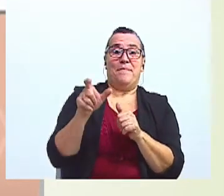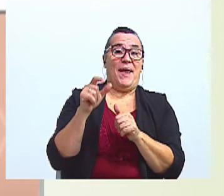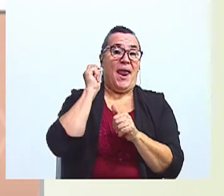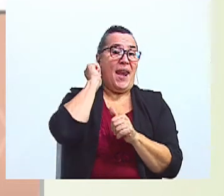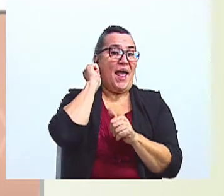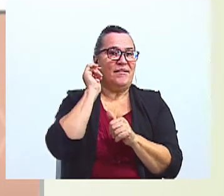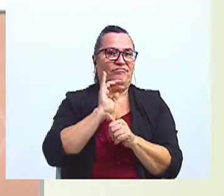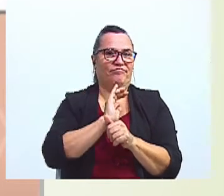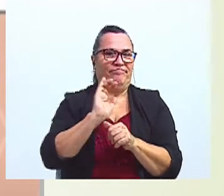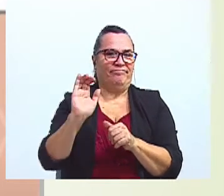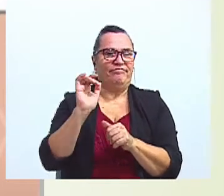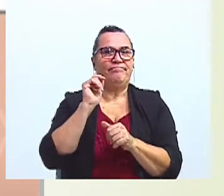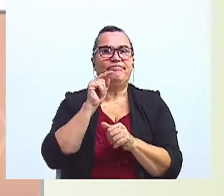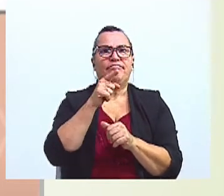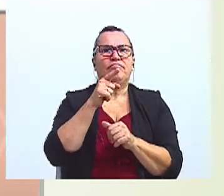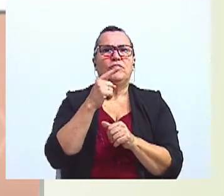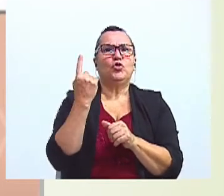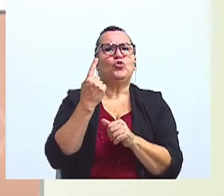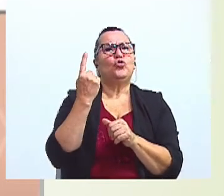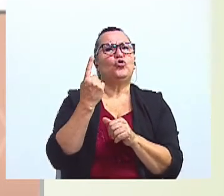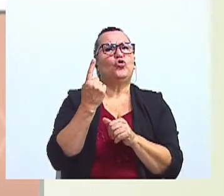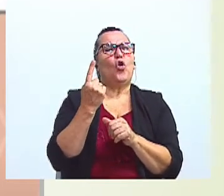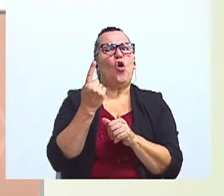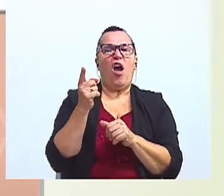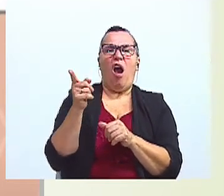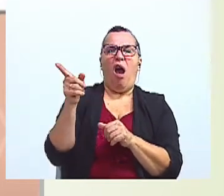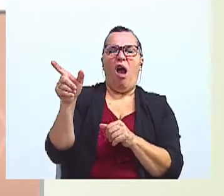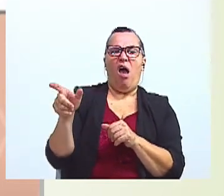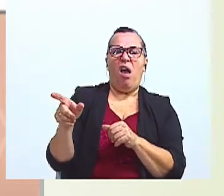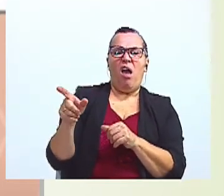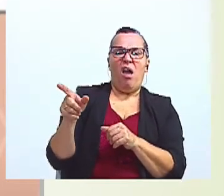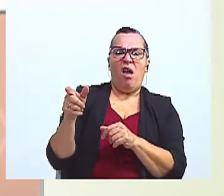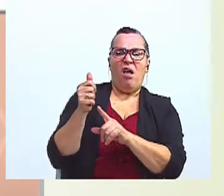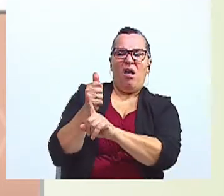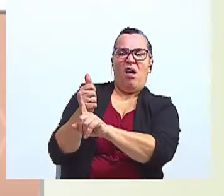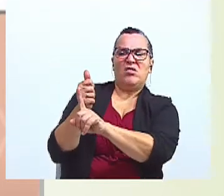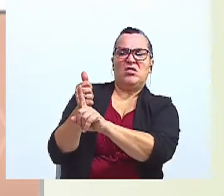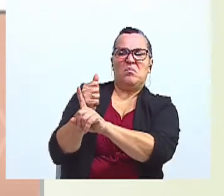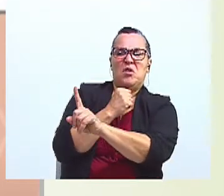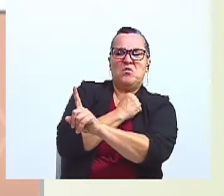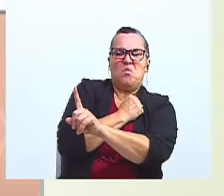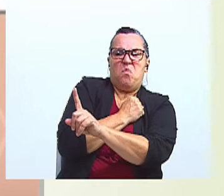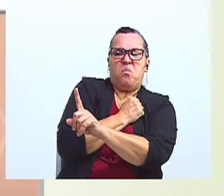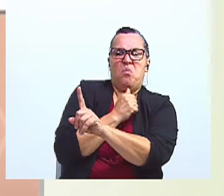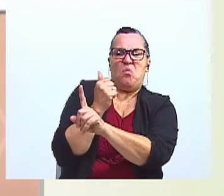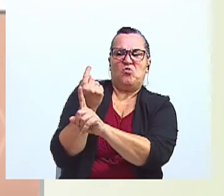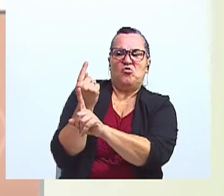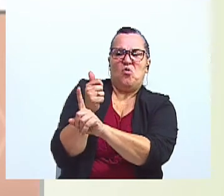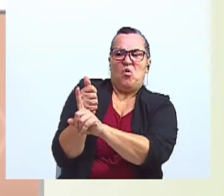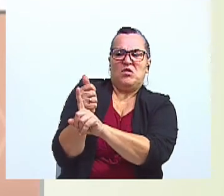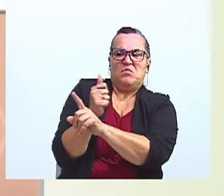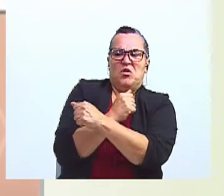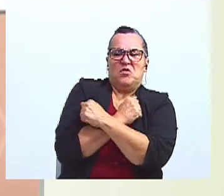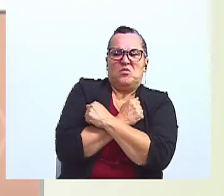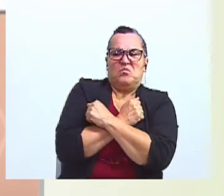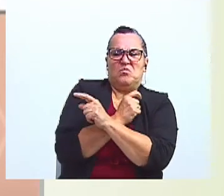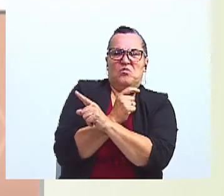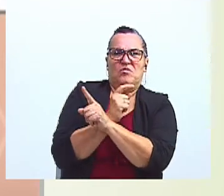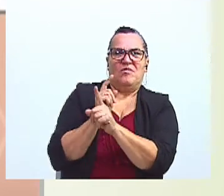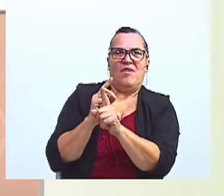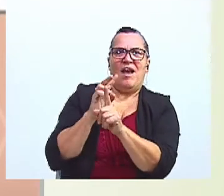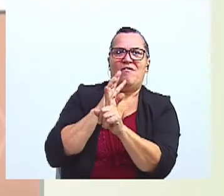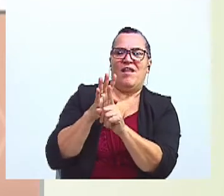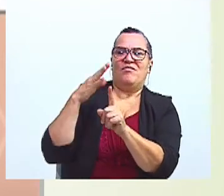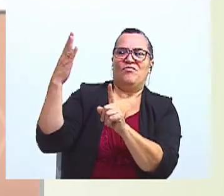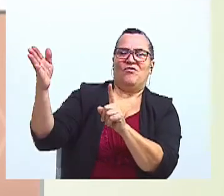niña, solo se quiere a sí mismo, refiriéndose al otro niño que está más